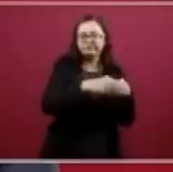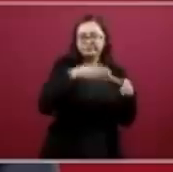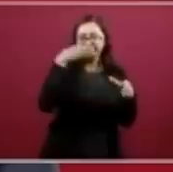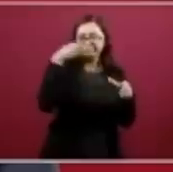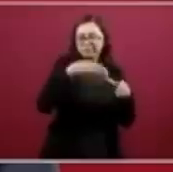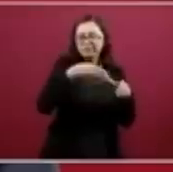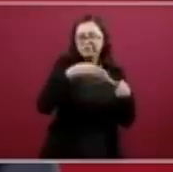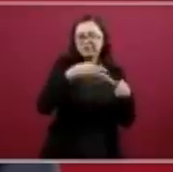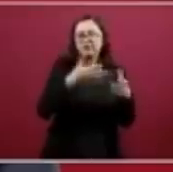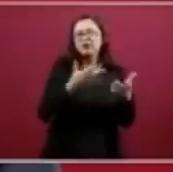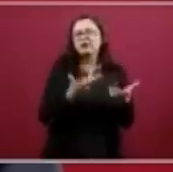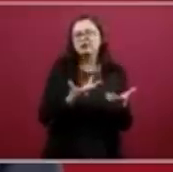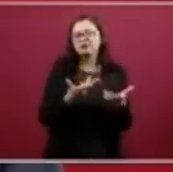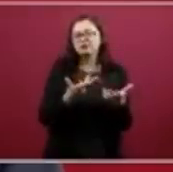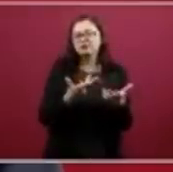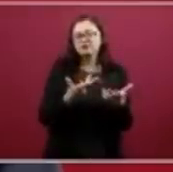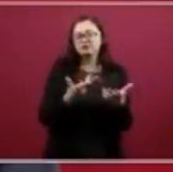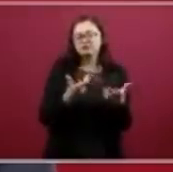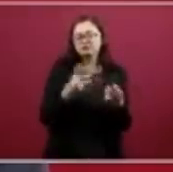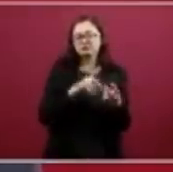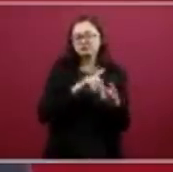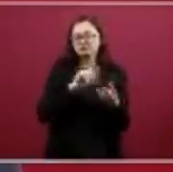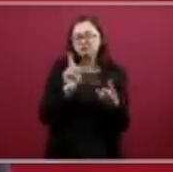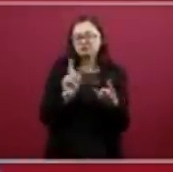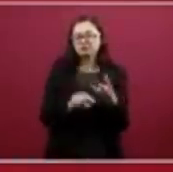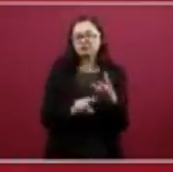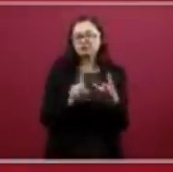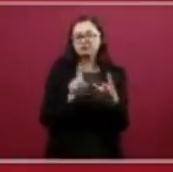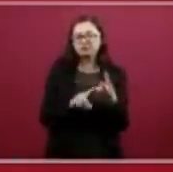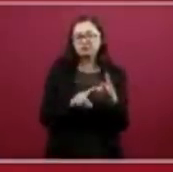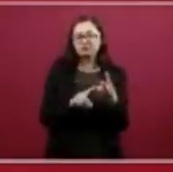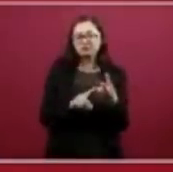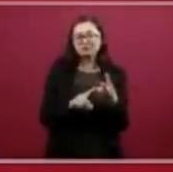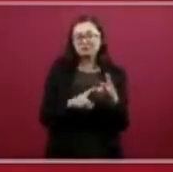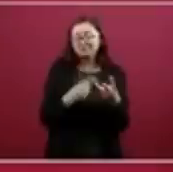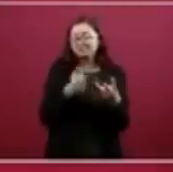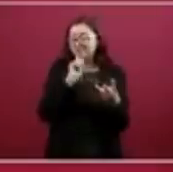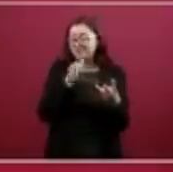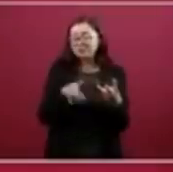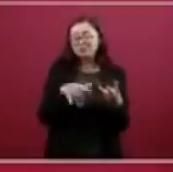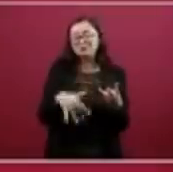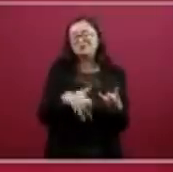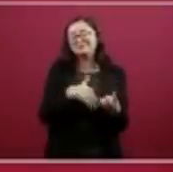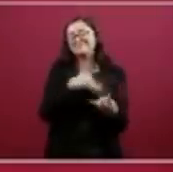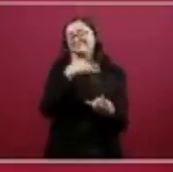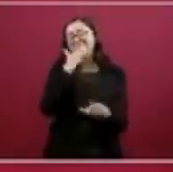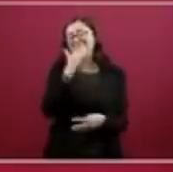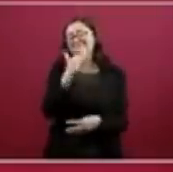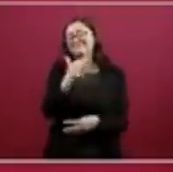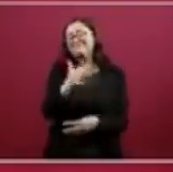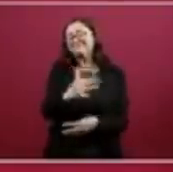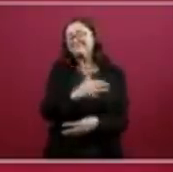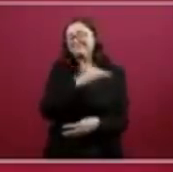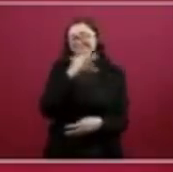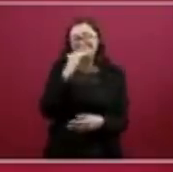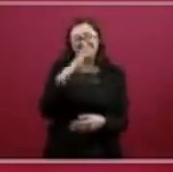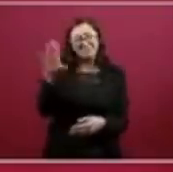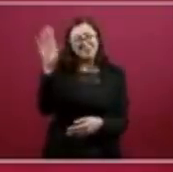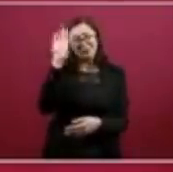Además de eso, no funcionó por la corrupción tan desmedida.